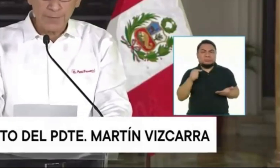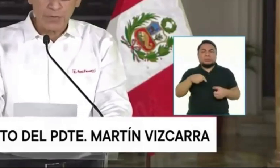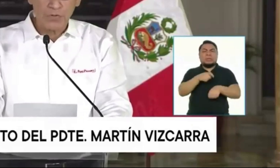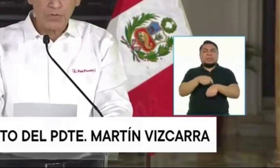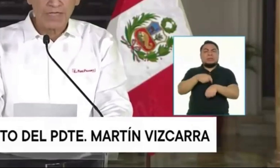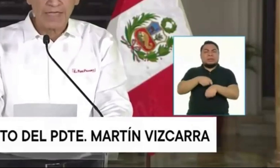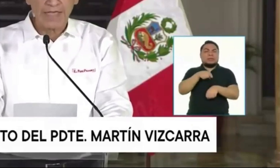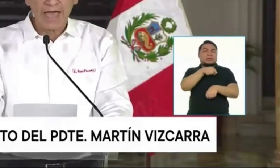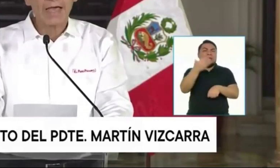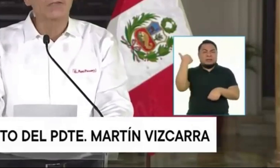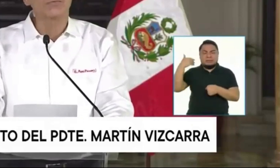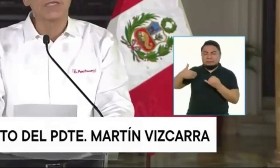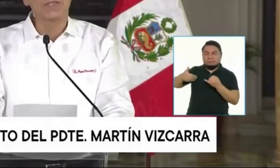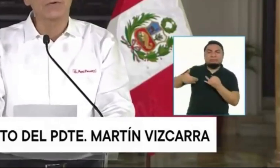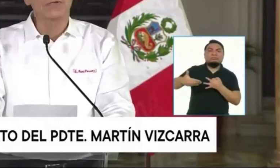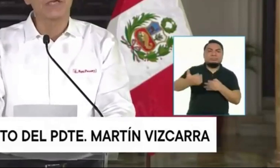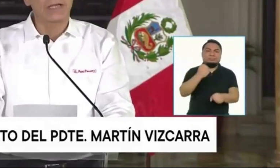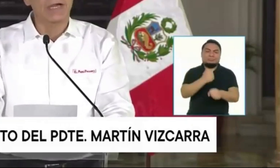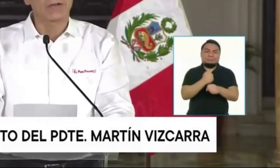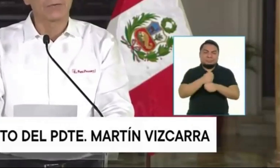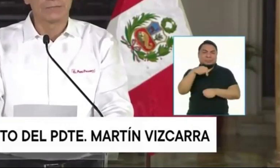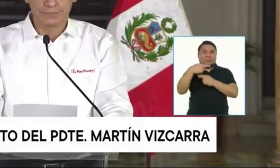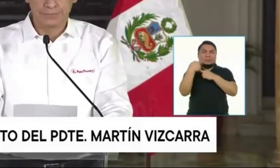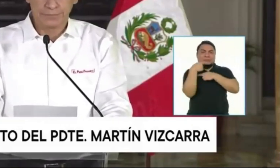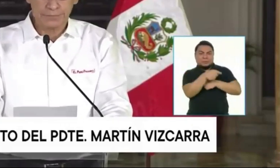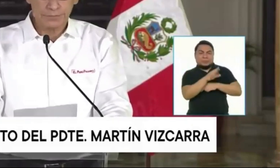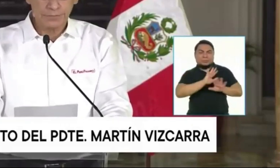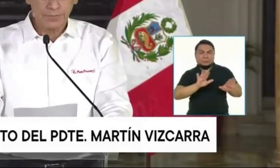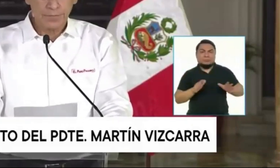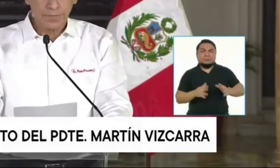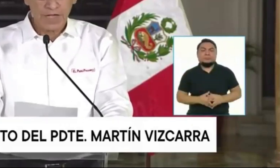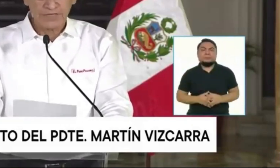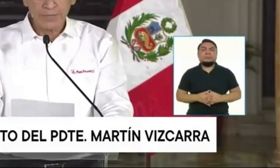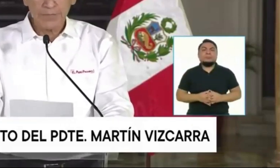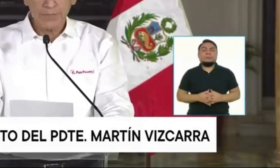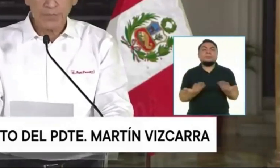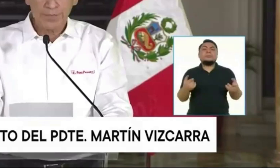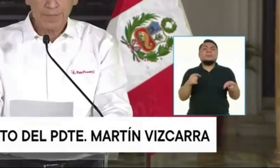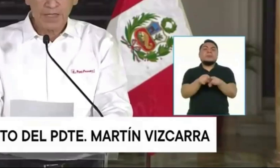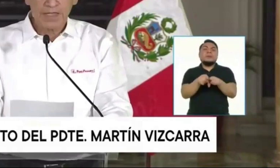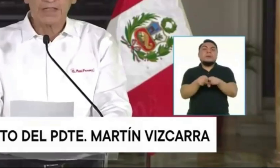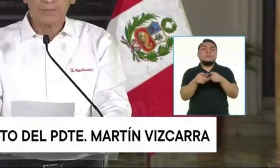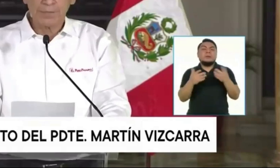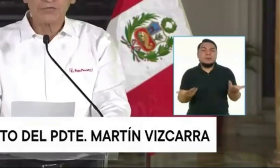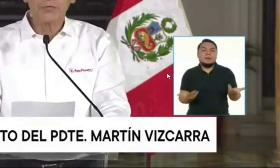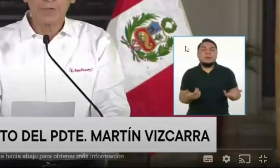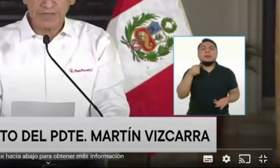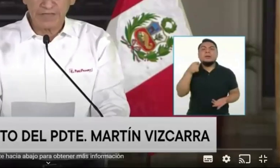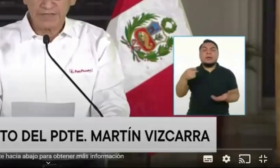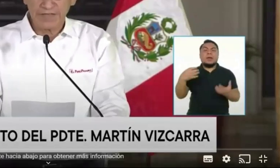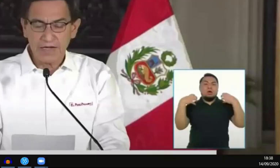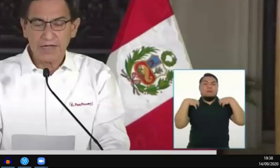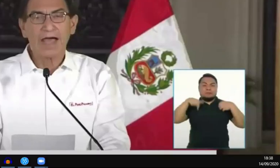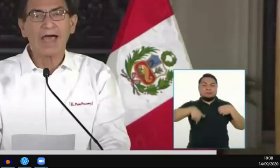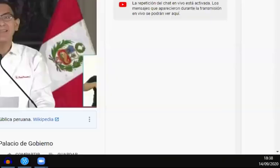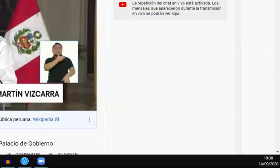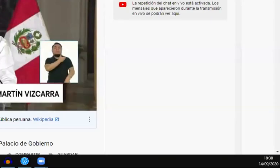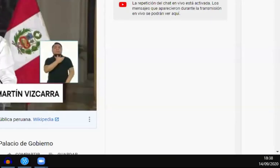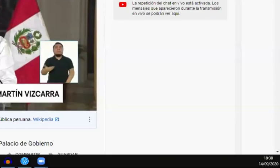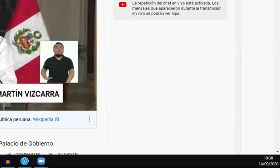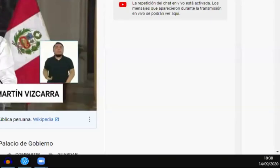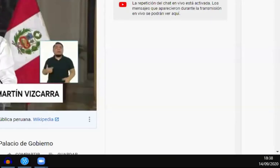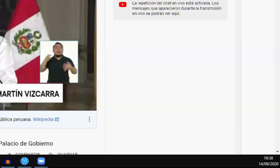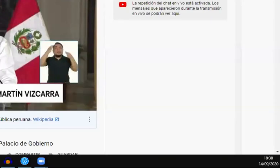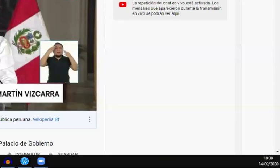pueda. Literalmente, ya es una especie de claudicar ante lo que el fortuito golpe que han querido hacer. Fortuito golpe que